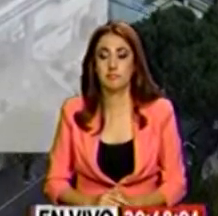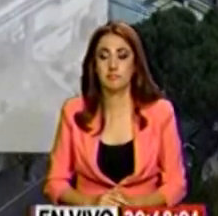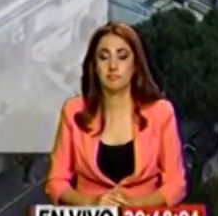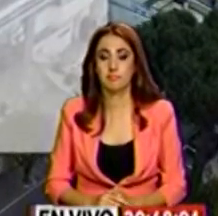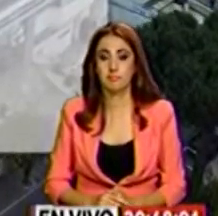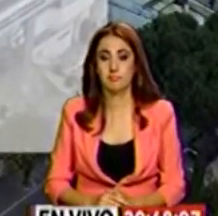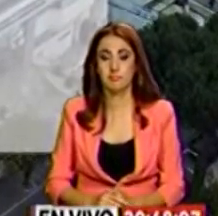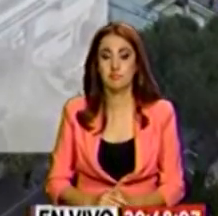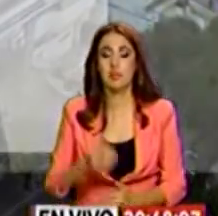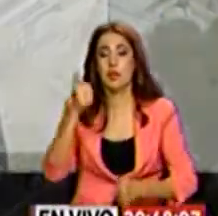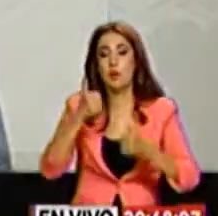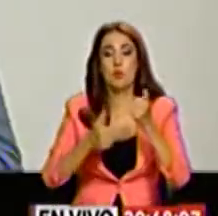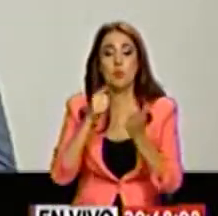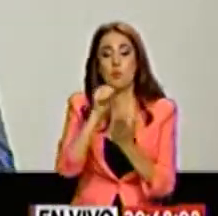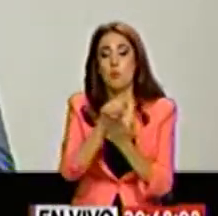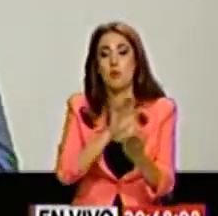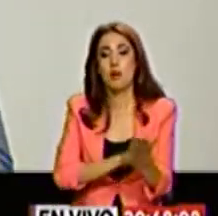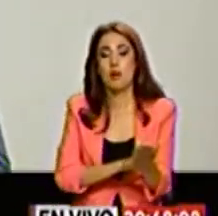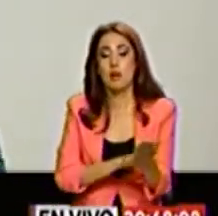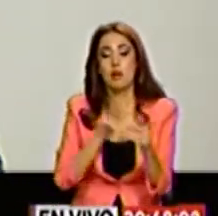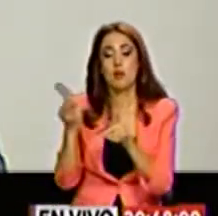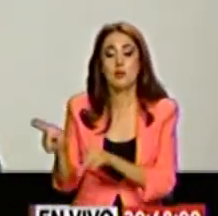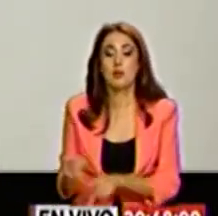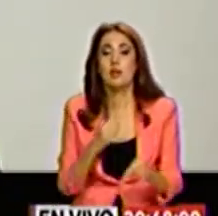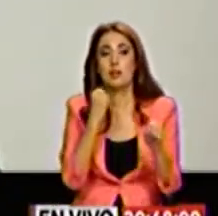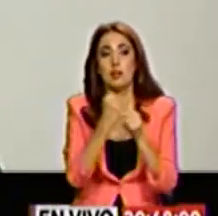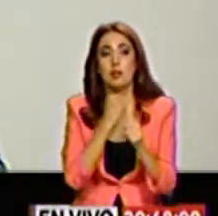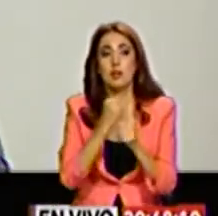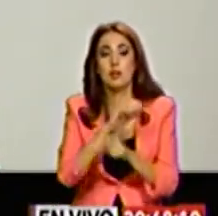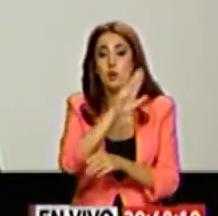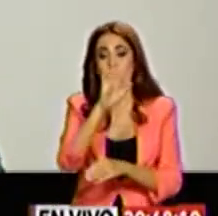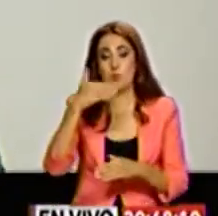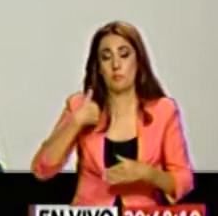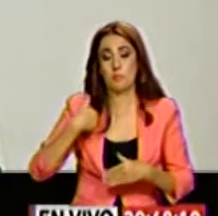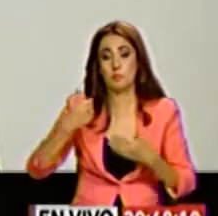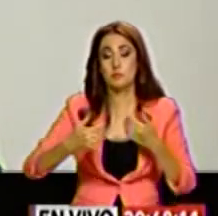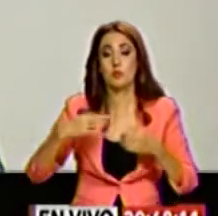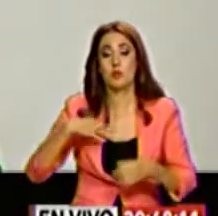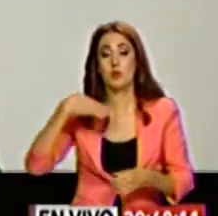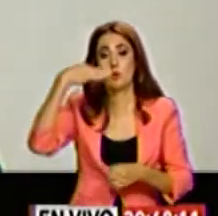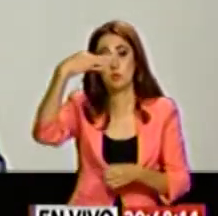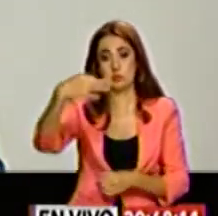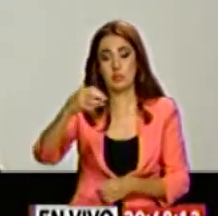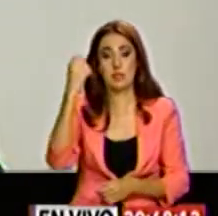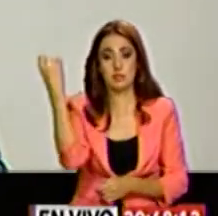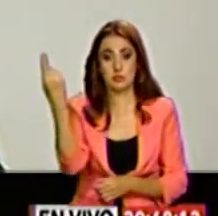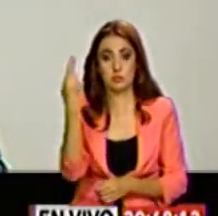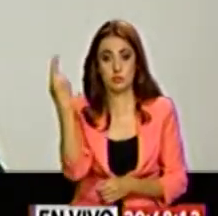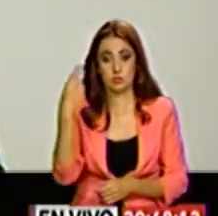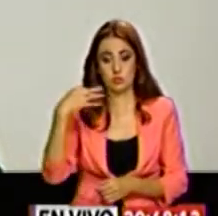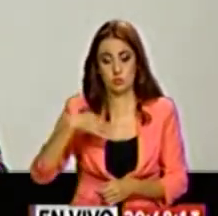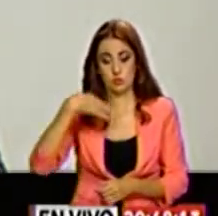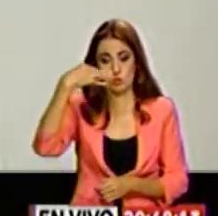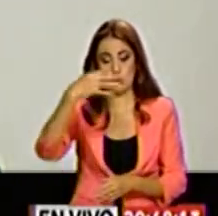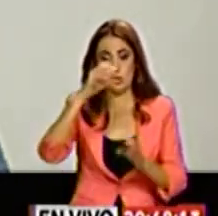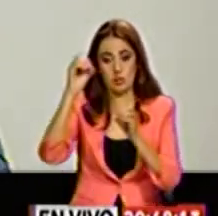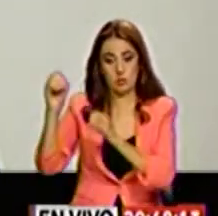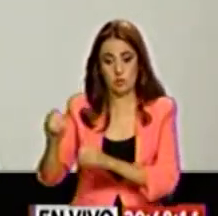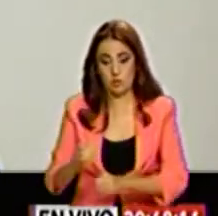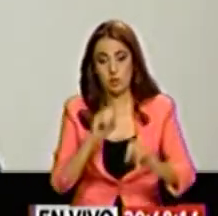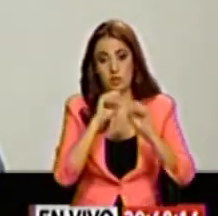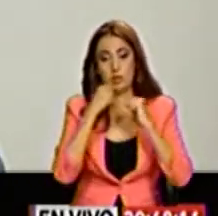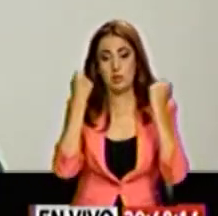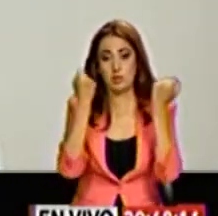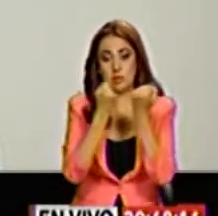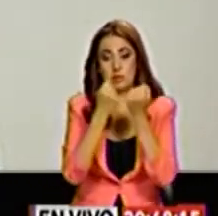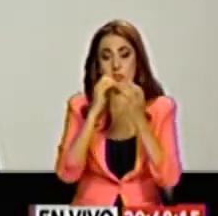plan de trabajo? Como ustedes saben, yo me he postulado de forma individual y es así como con las organizaciones sociales a las que me